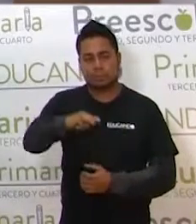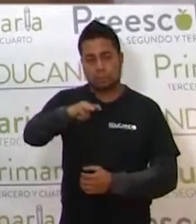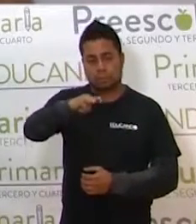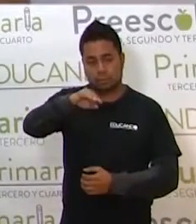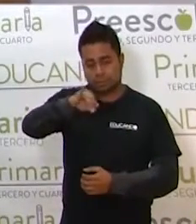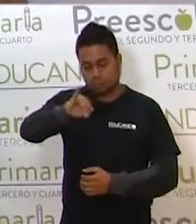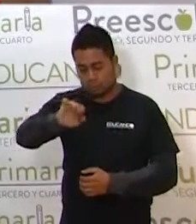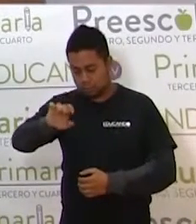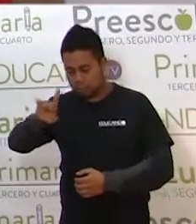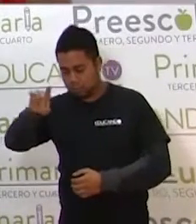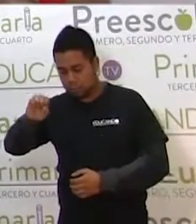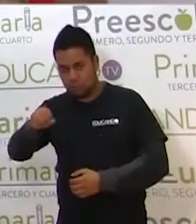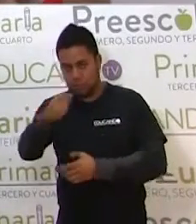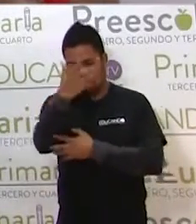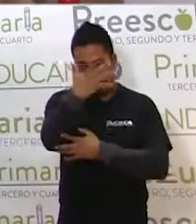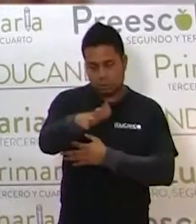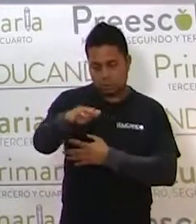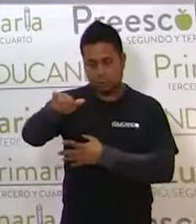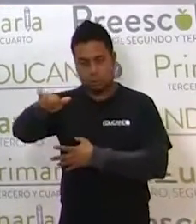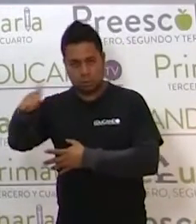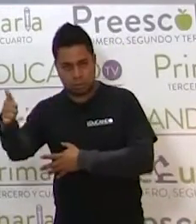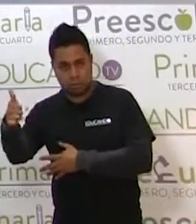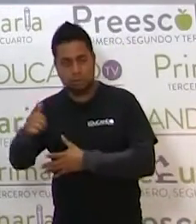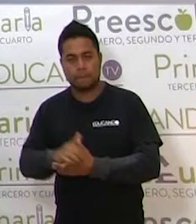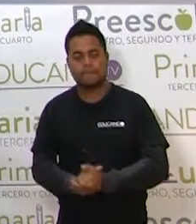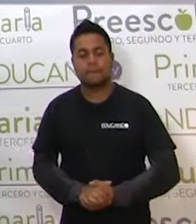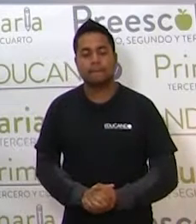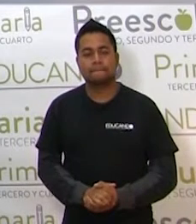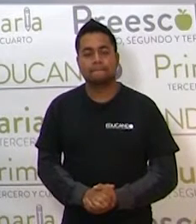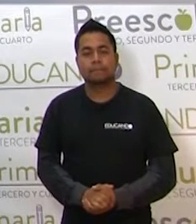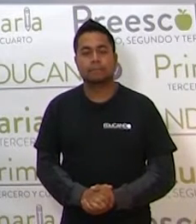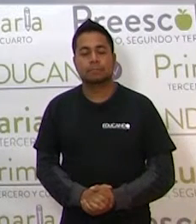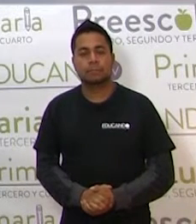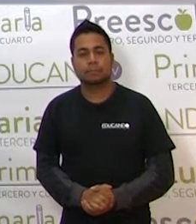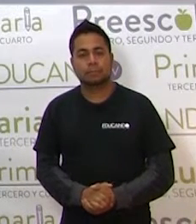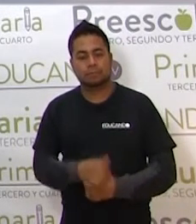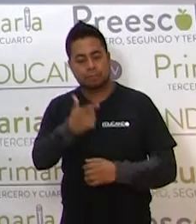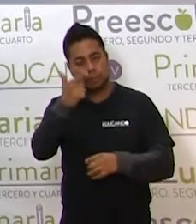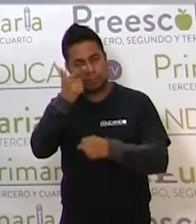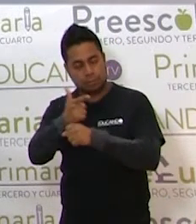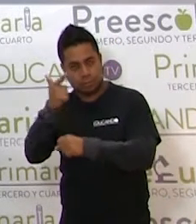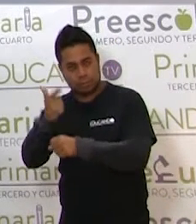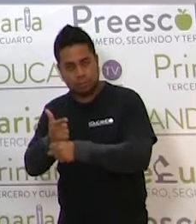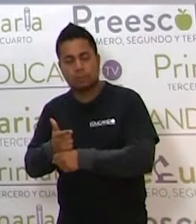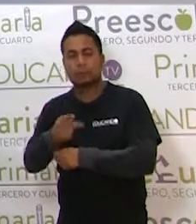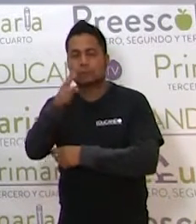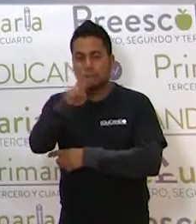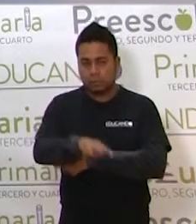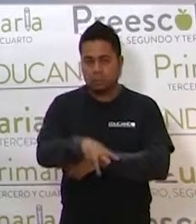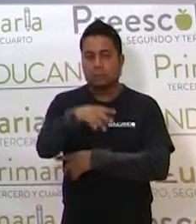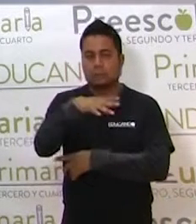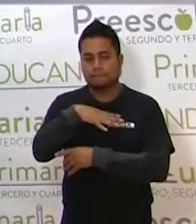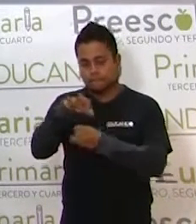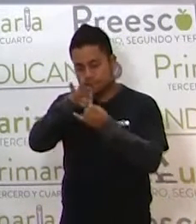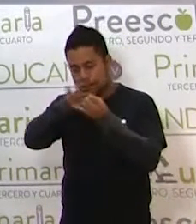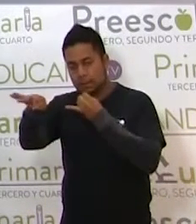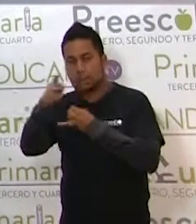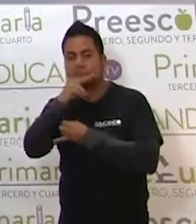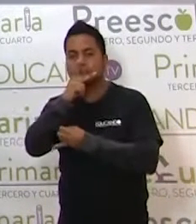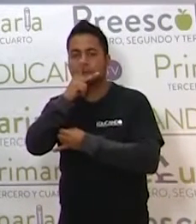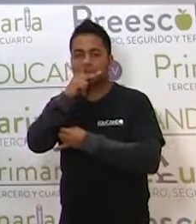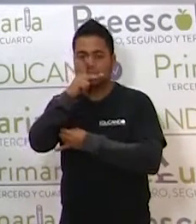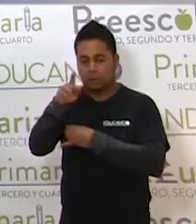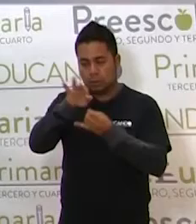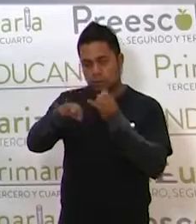2 10 y 11 y tenemos nos damos cuenta efectivamente que la última palabra que